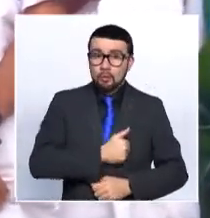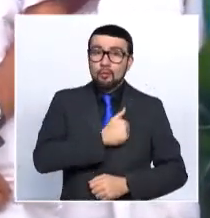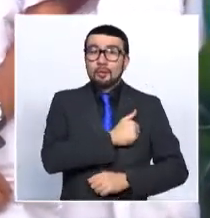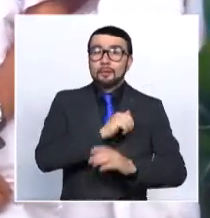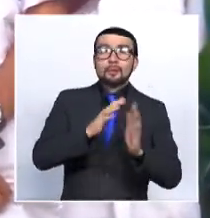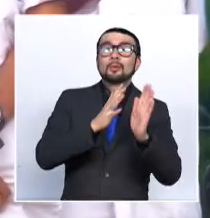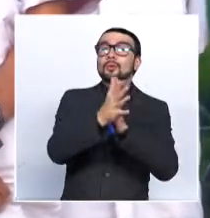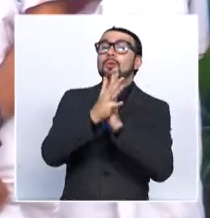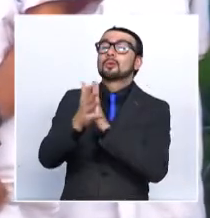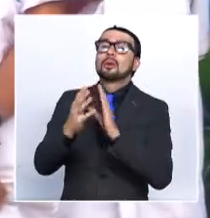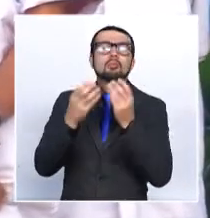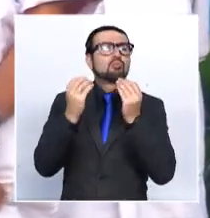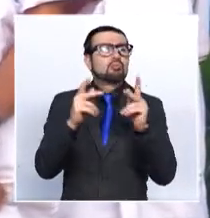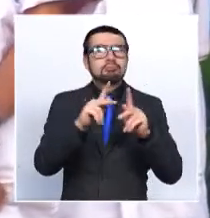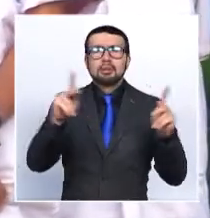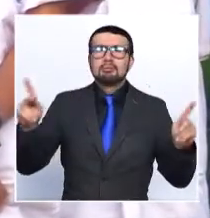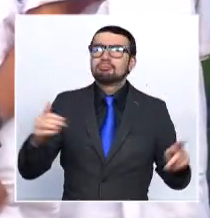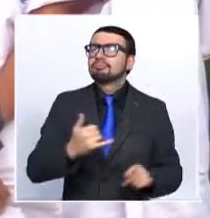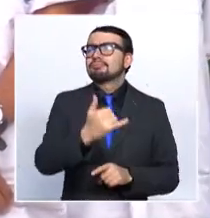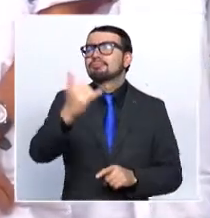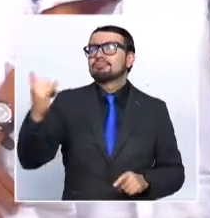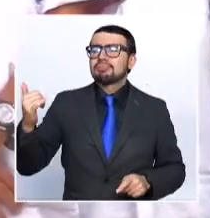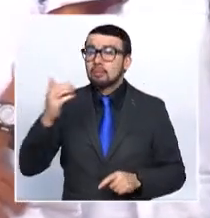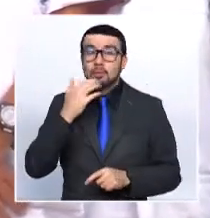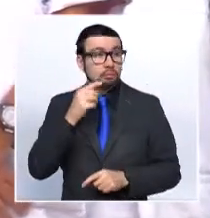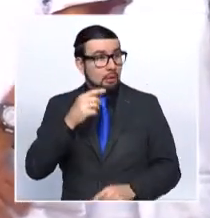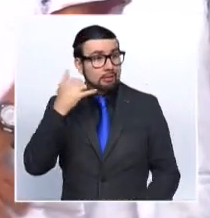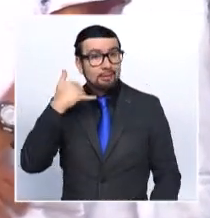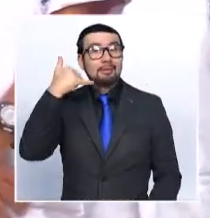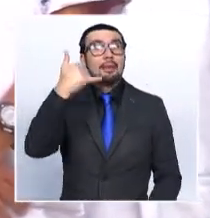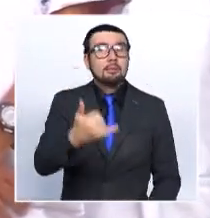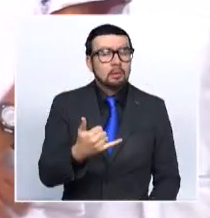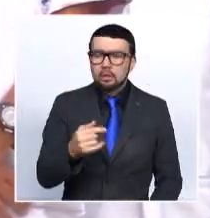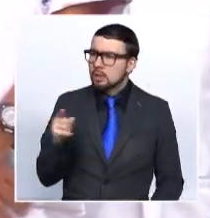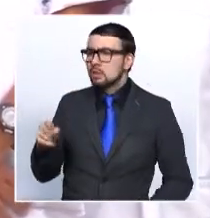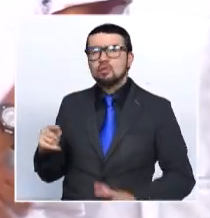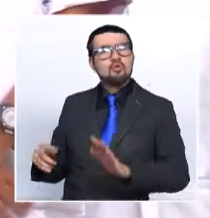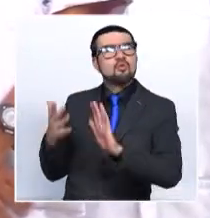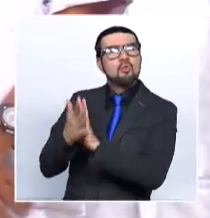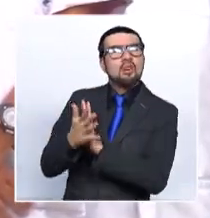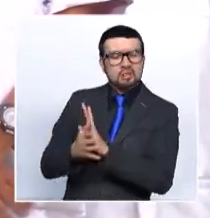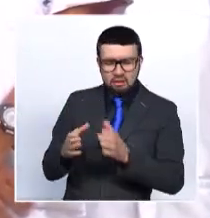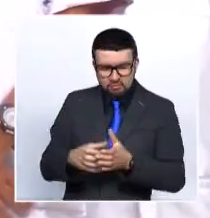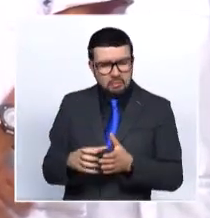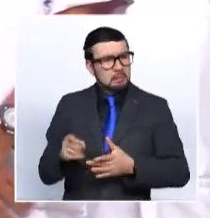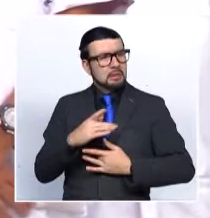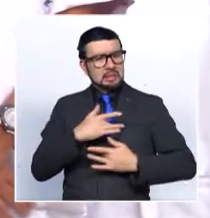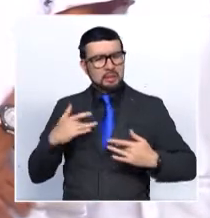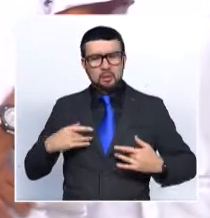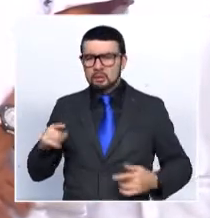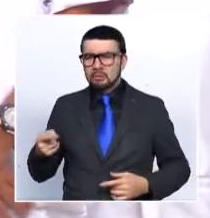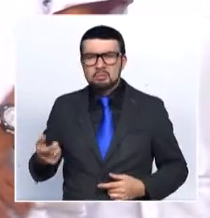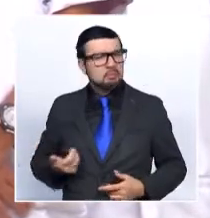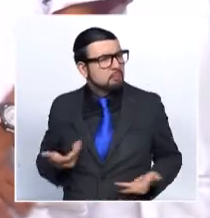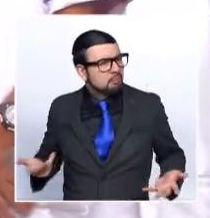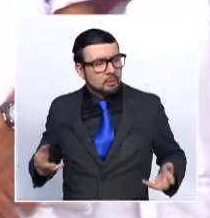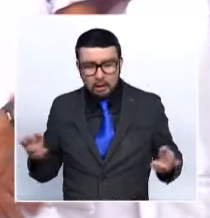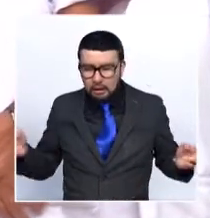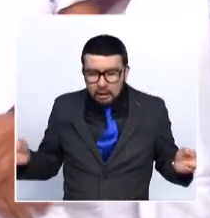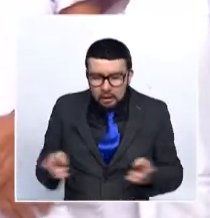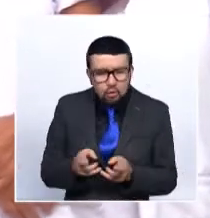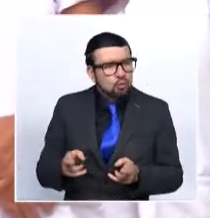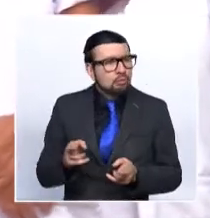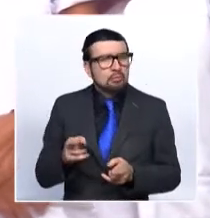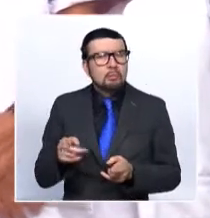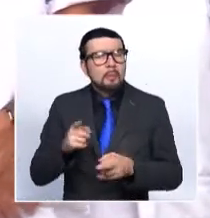tantos televidentes, cuando ustedes reciben una llamada, ¿qué les cuentan del Parque de la Salud? ¿Qué resumen de todo este equipo